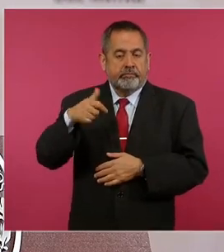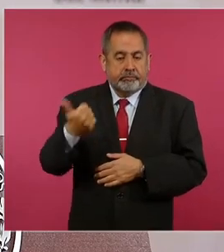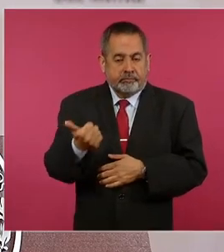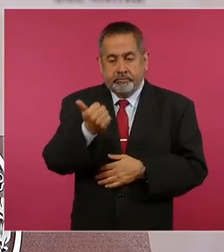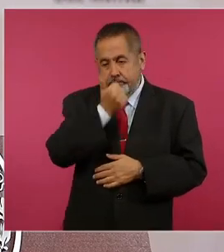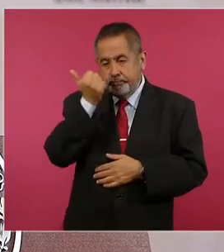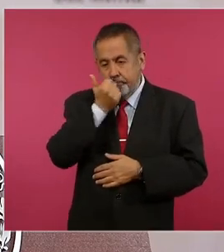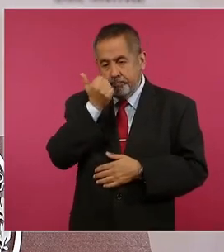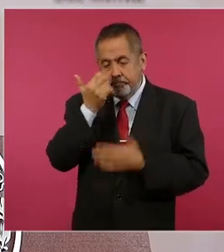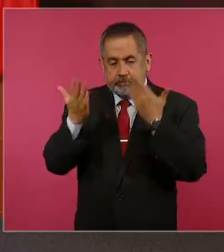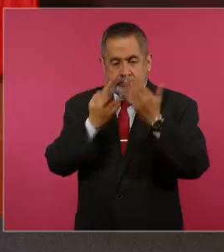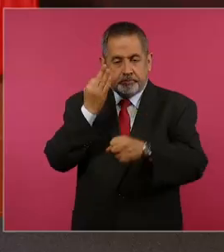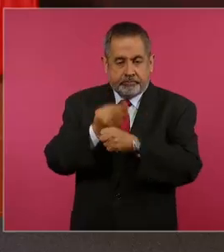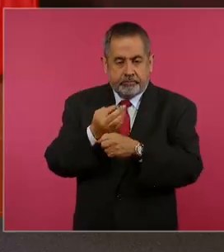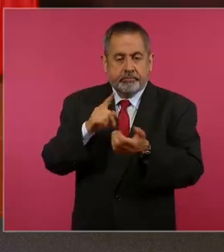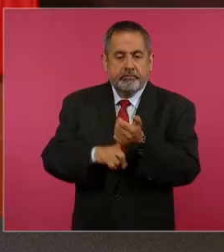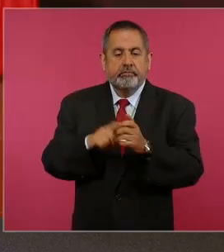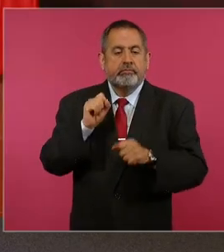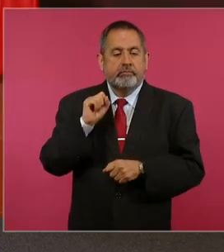33.476 alumnos y